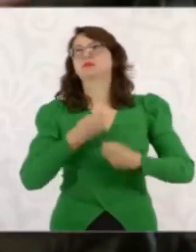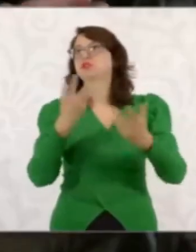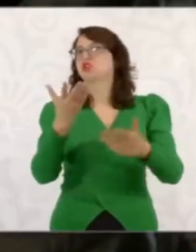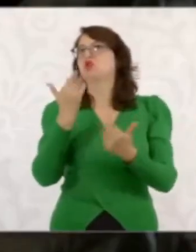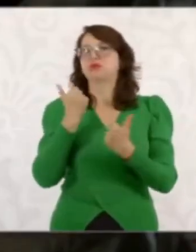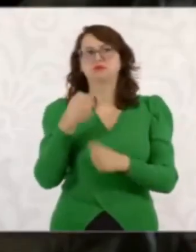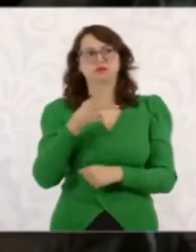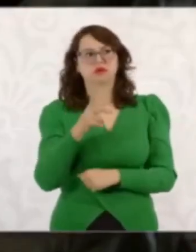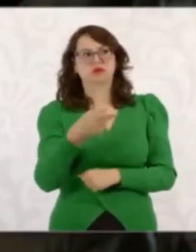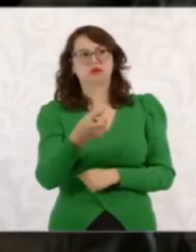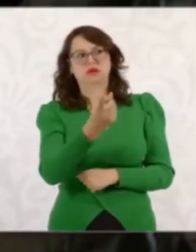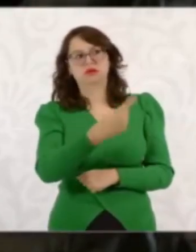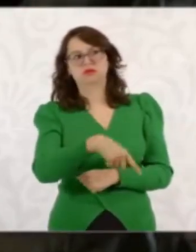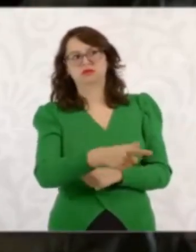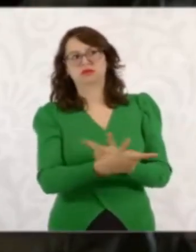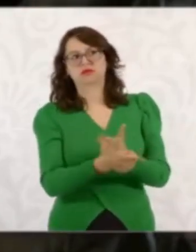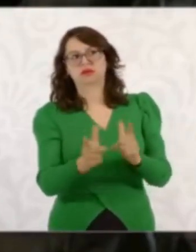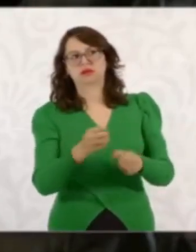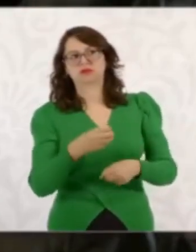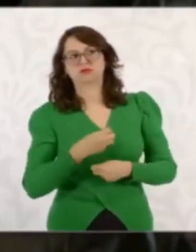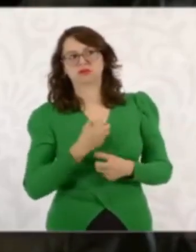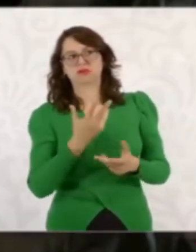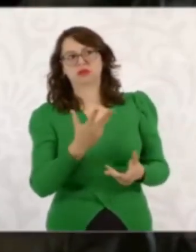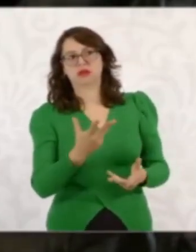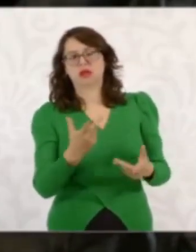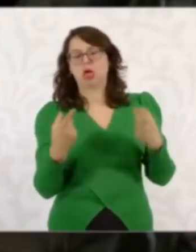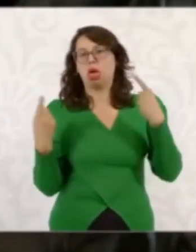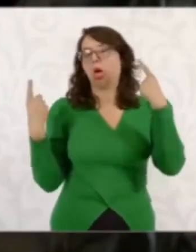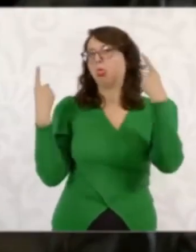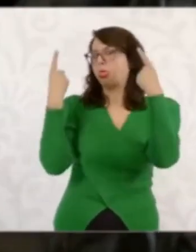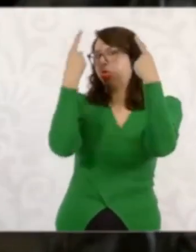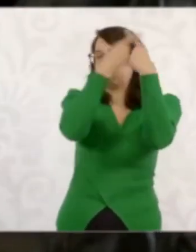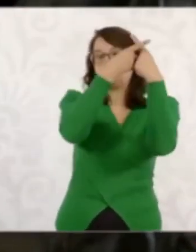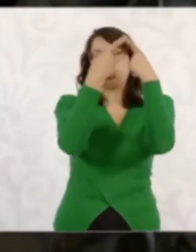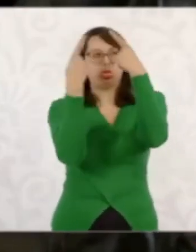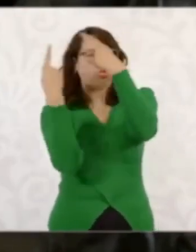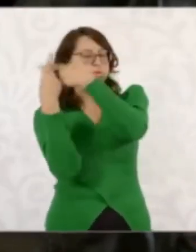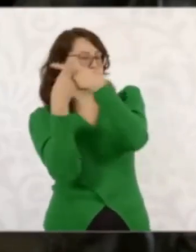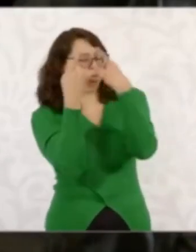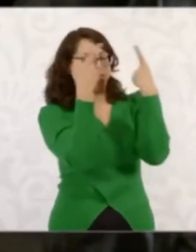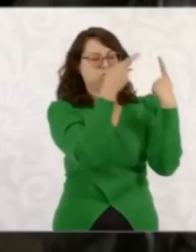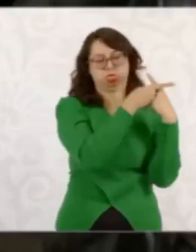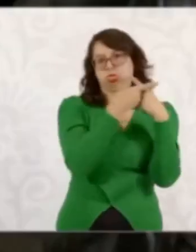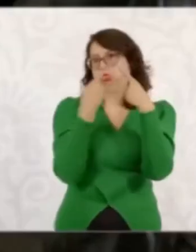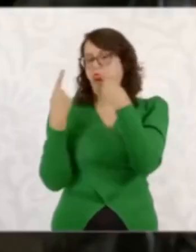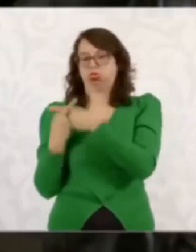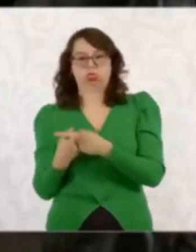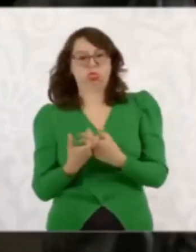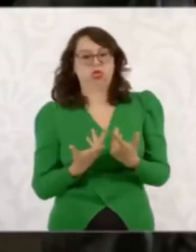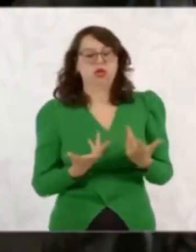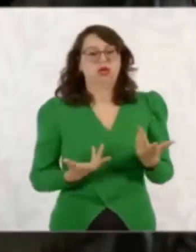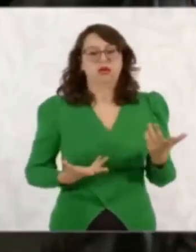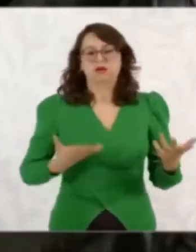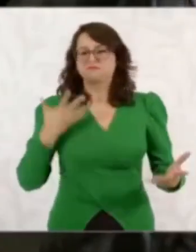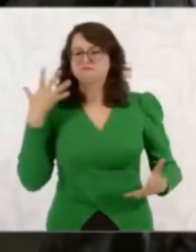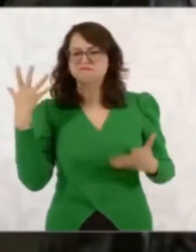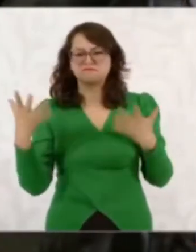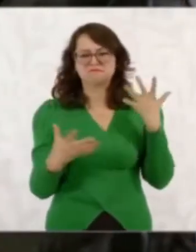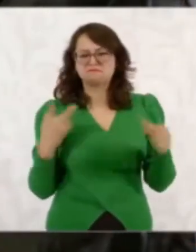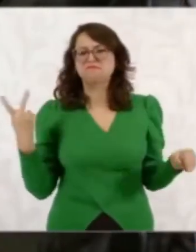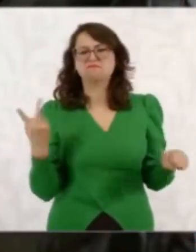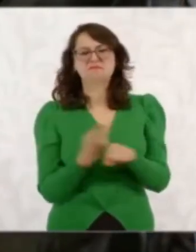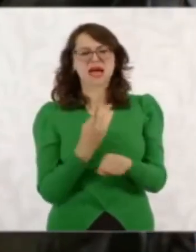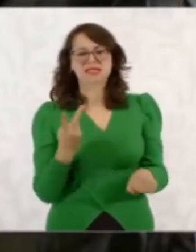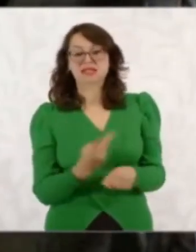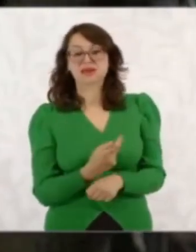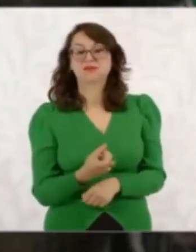se puede manifestar libremente y así hay una serie de contradicciones. El tema también se vuelve, y ellos mismos lo han llegado a